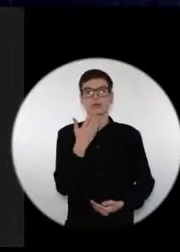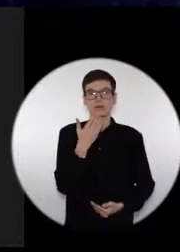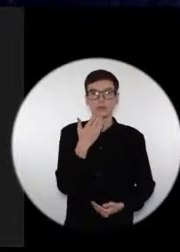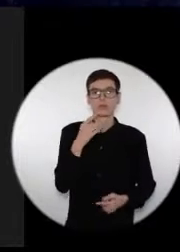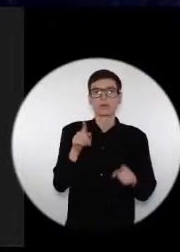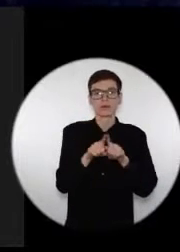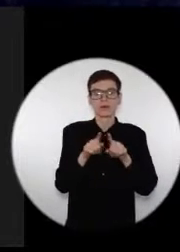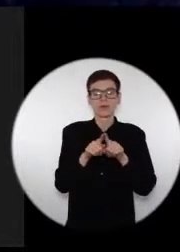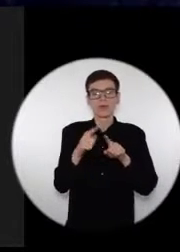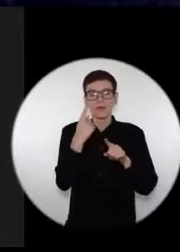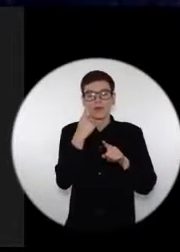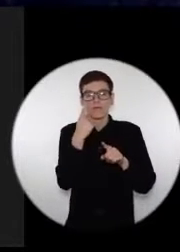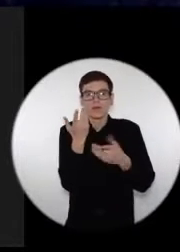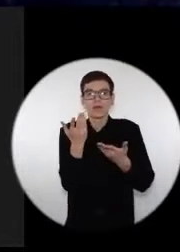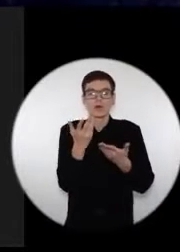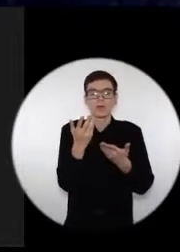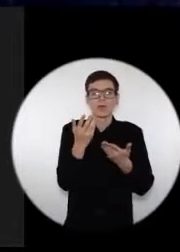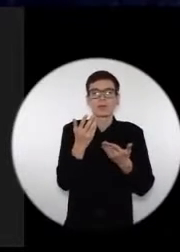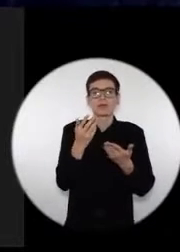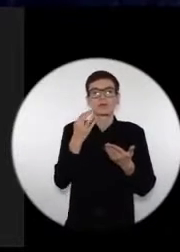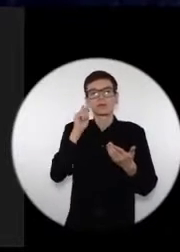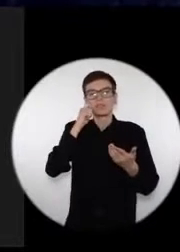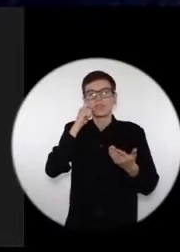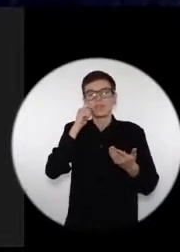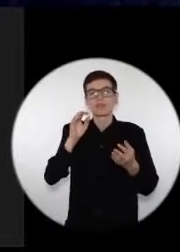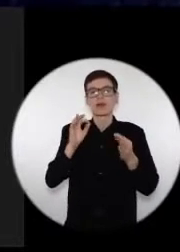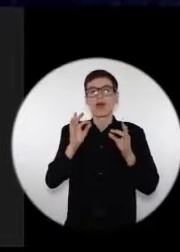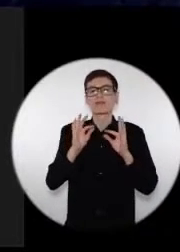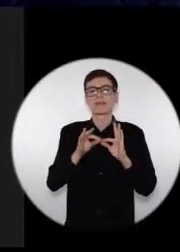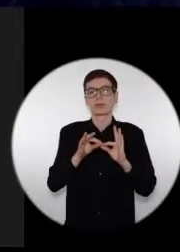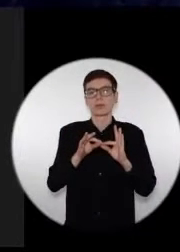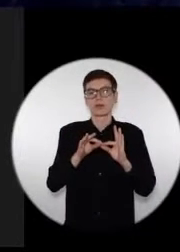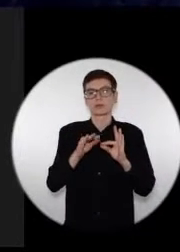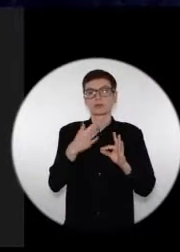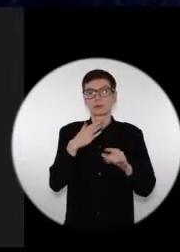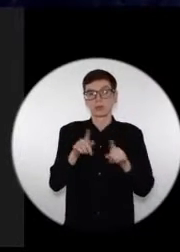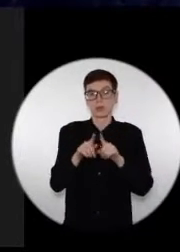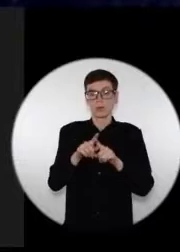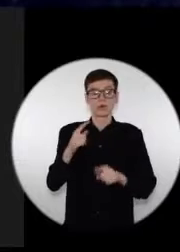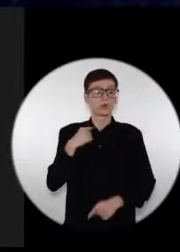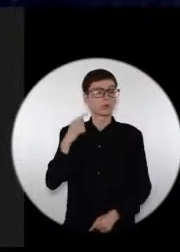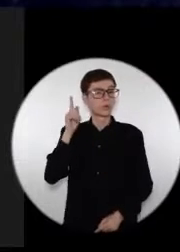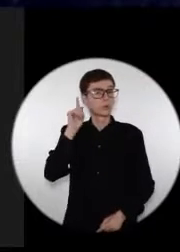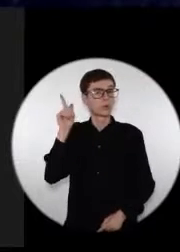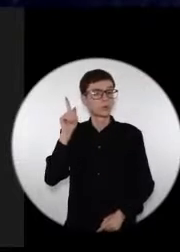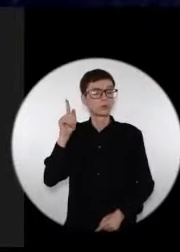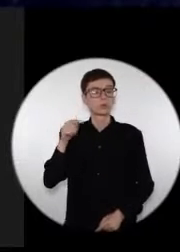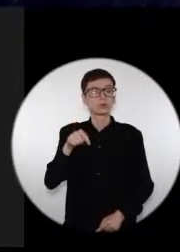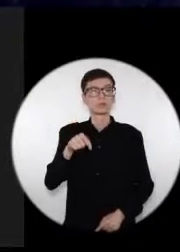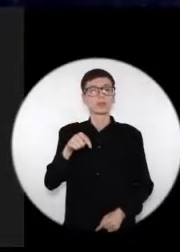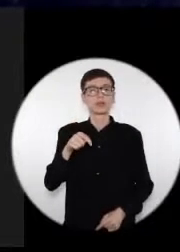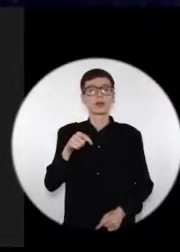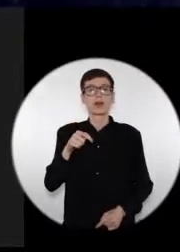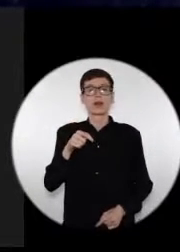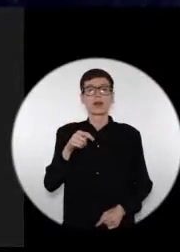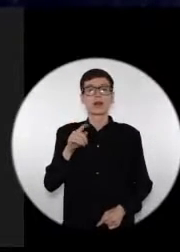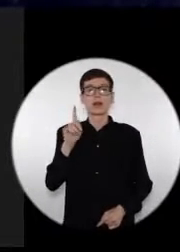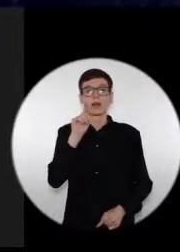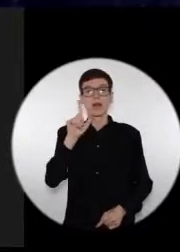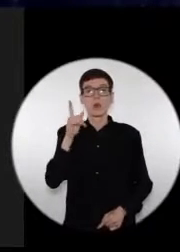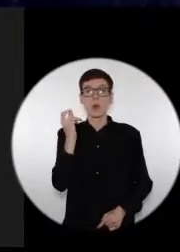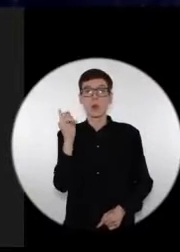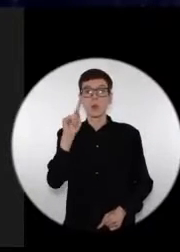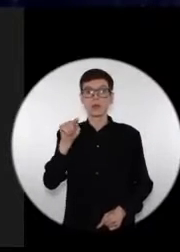donde hay un asunto que interesante de cachar que sería la interpretación o porque a mí me pasaron dos cosas distintas cuando